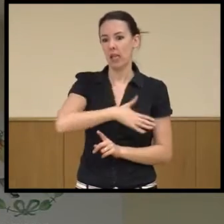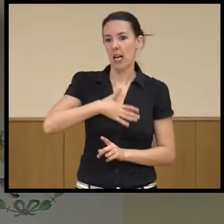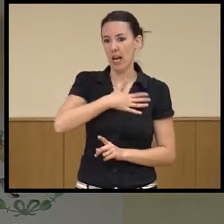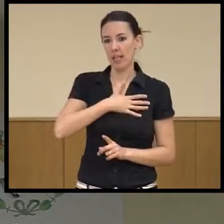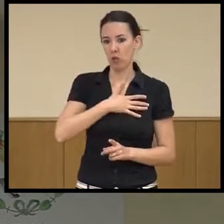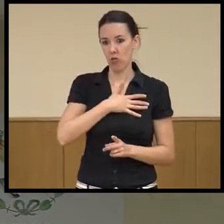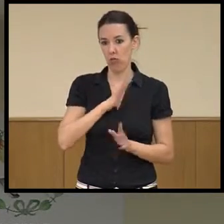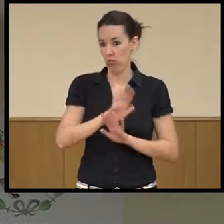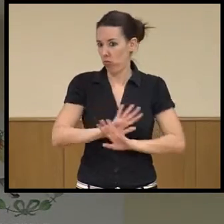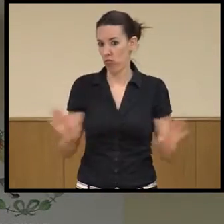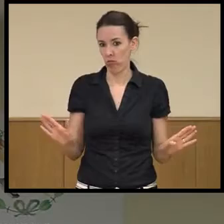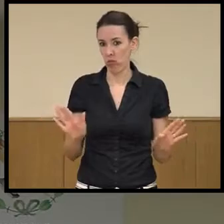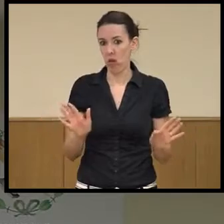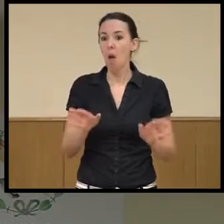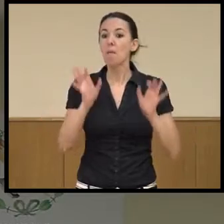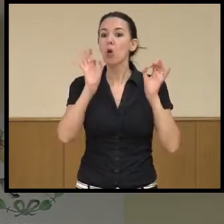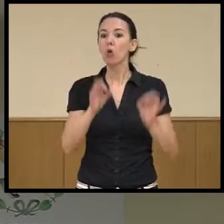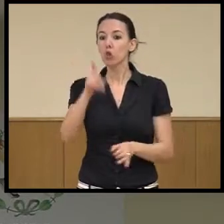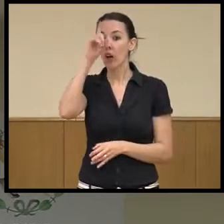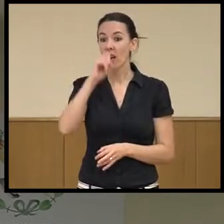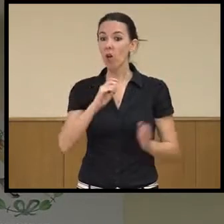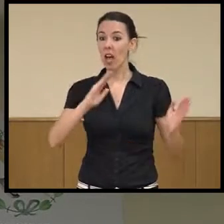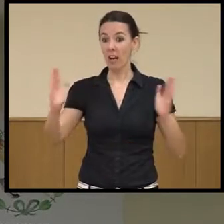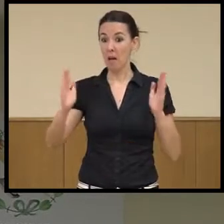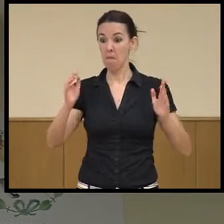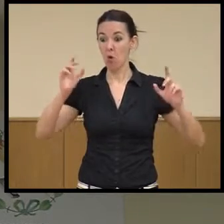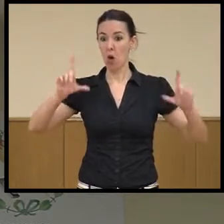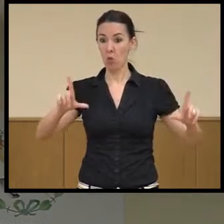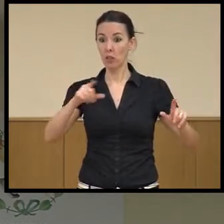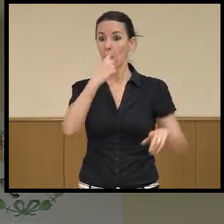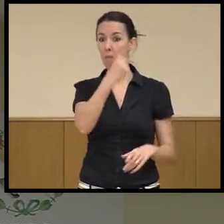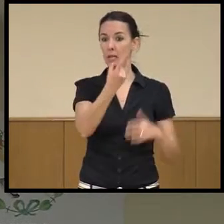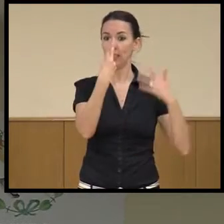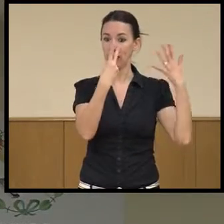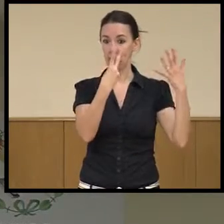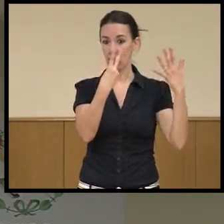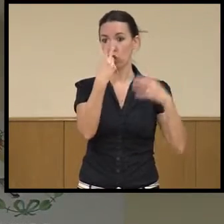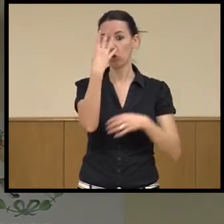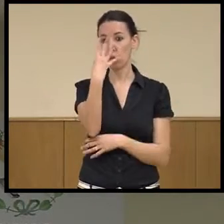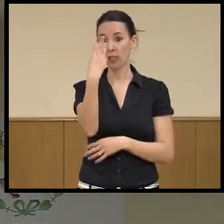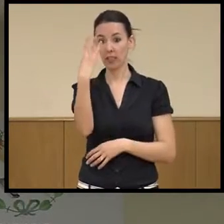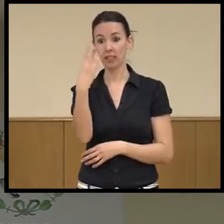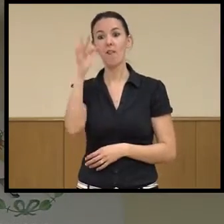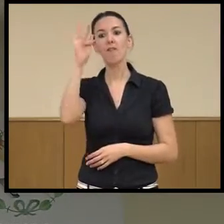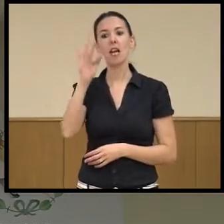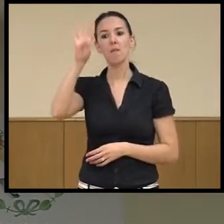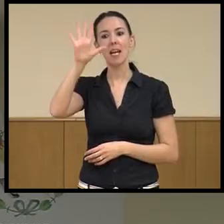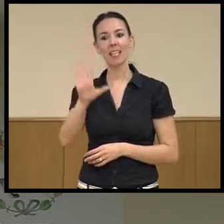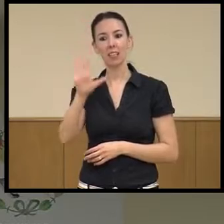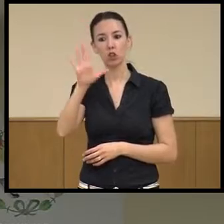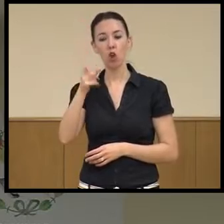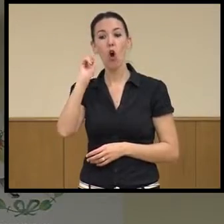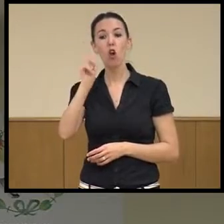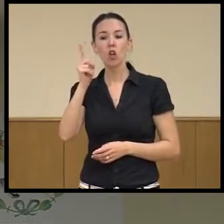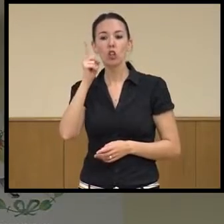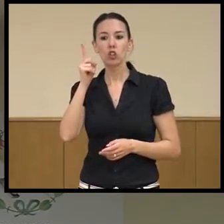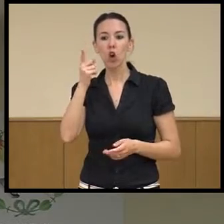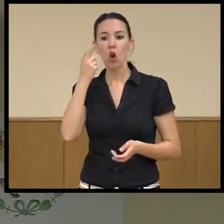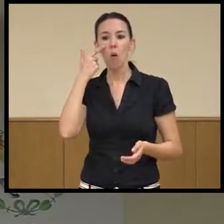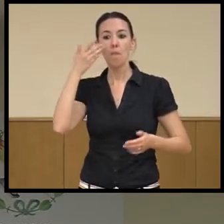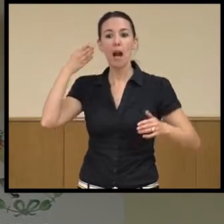deleitable. Pero también es justo recordar que en la época de este cuadro, 1743, Felipe V solo encontraba remedio a